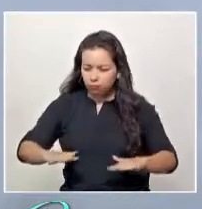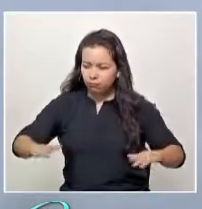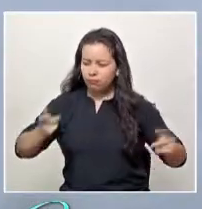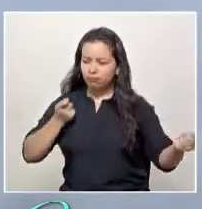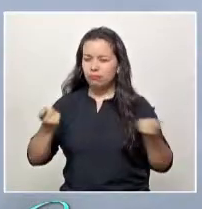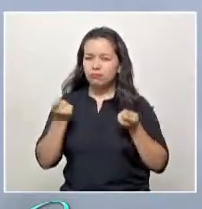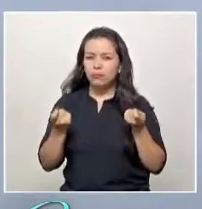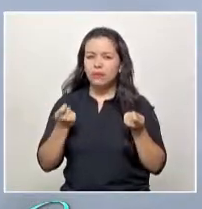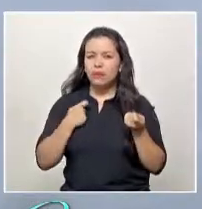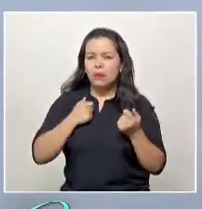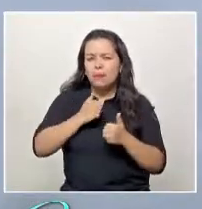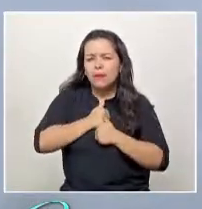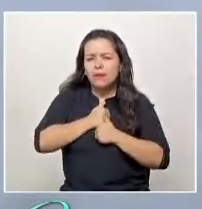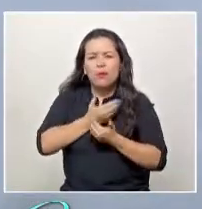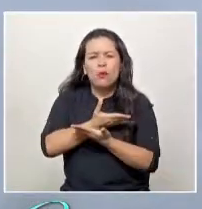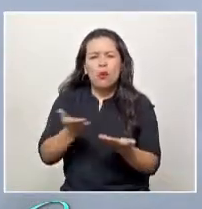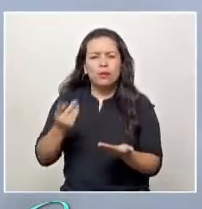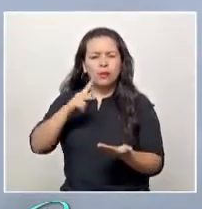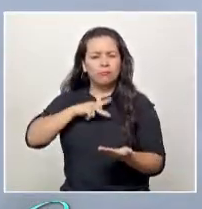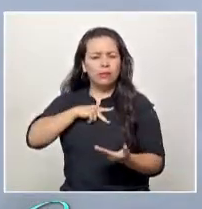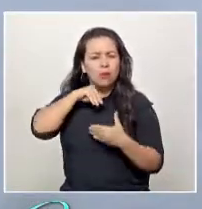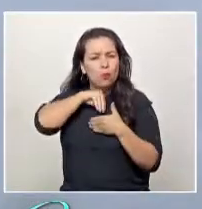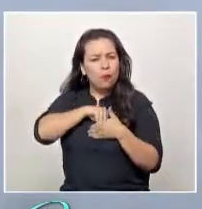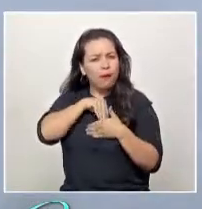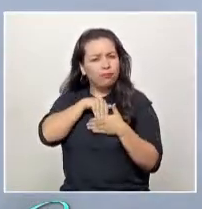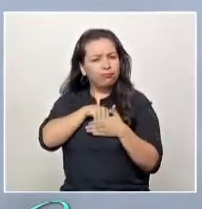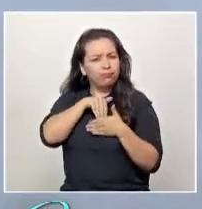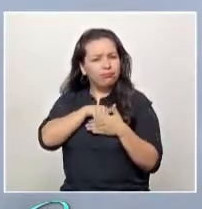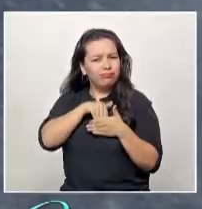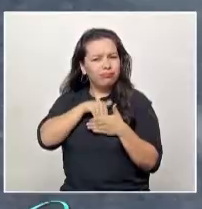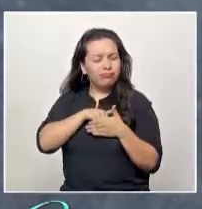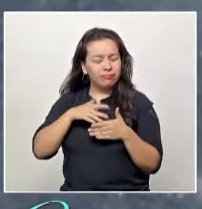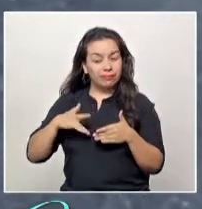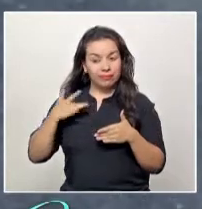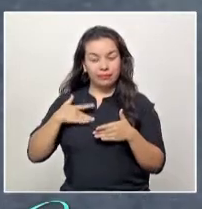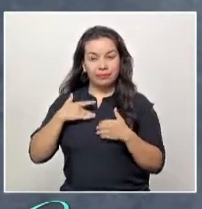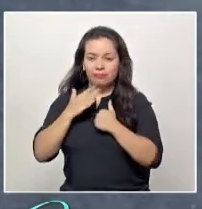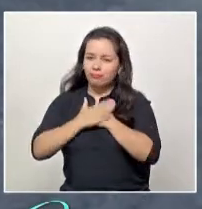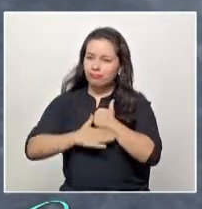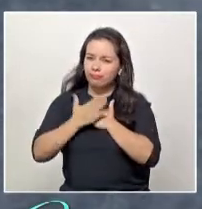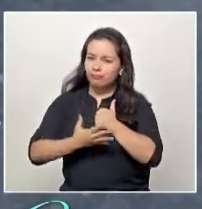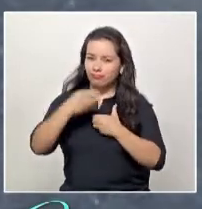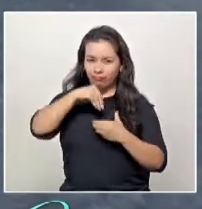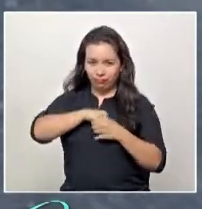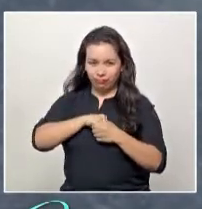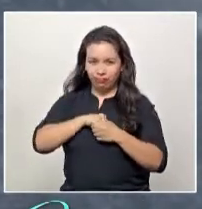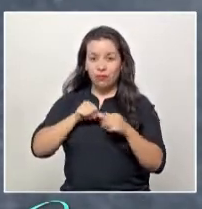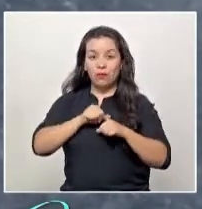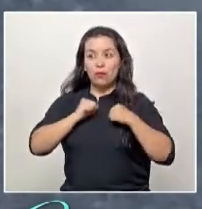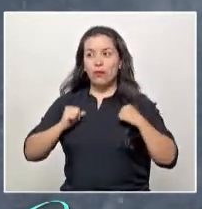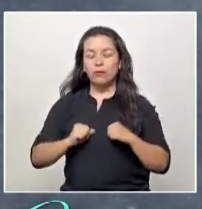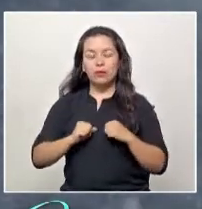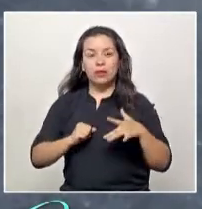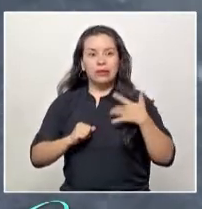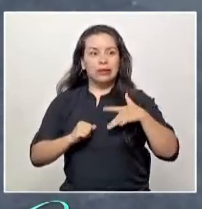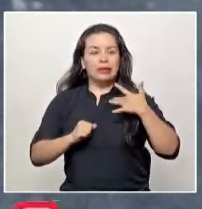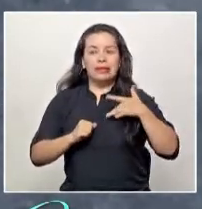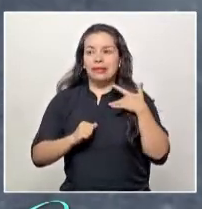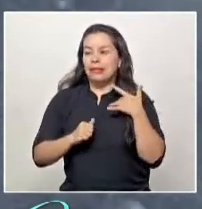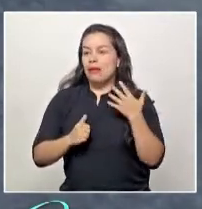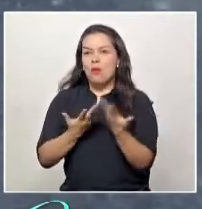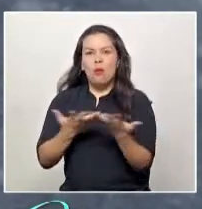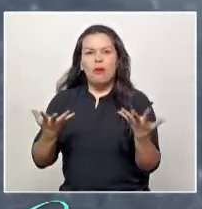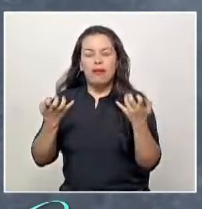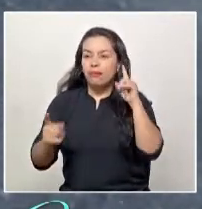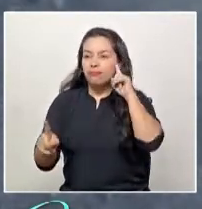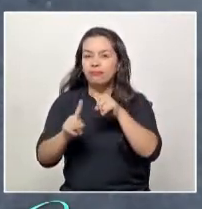guarda los secretos de tu alma, el sendero de tu destino. Tu corazón anhela tus deseos y los sitúa fuertemente en